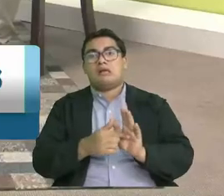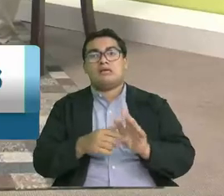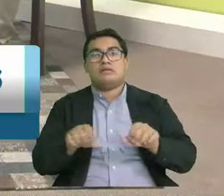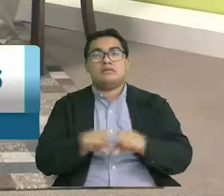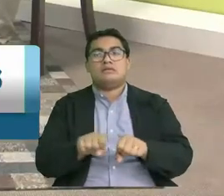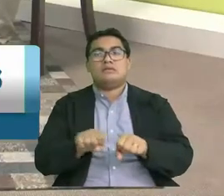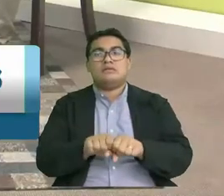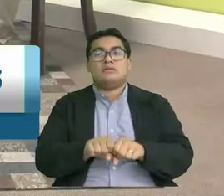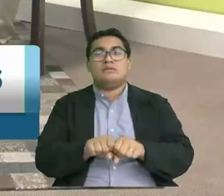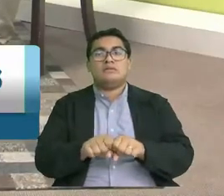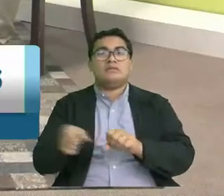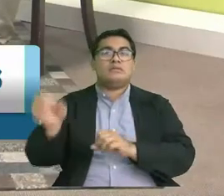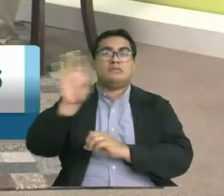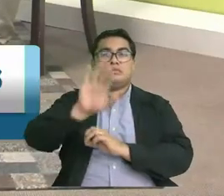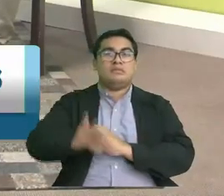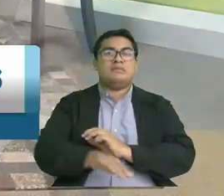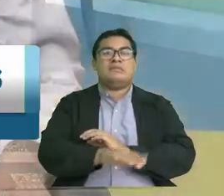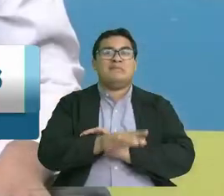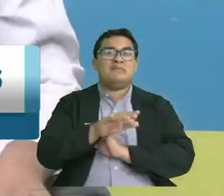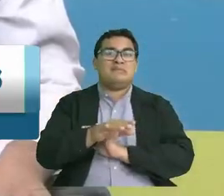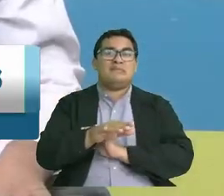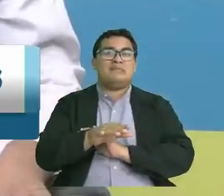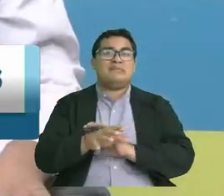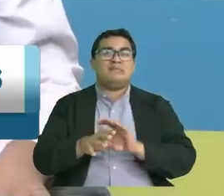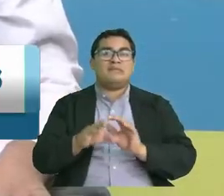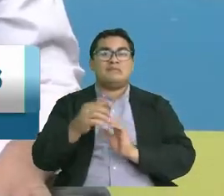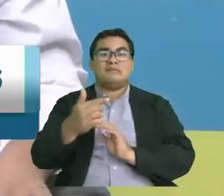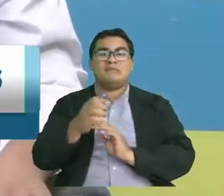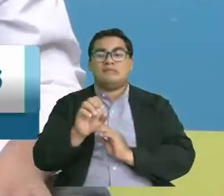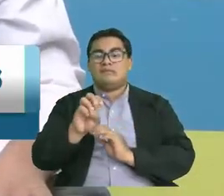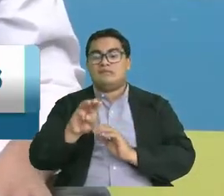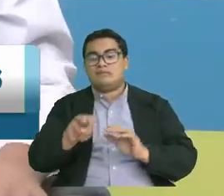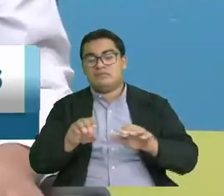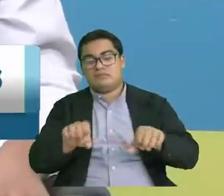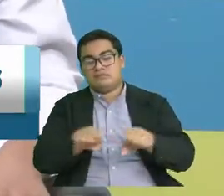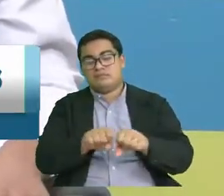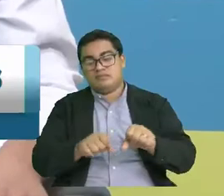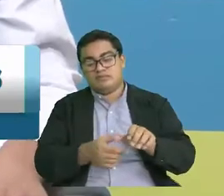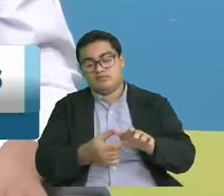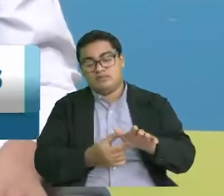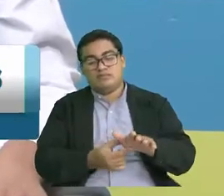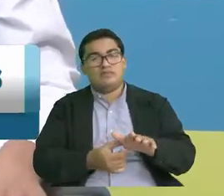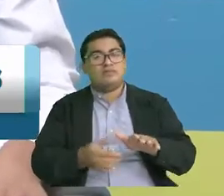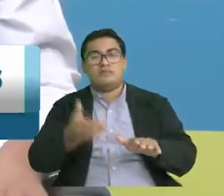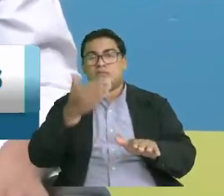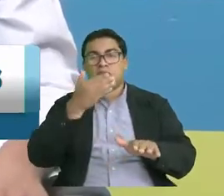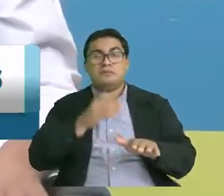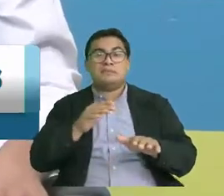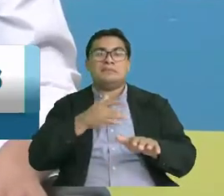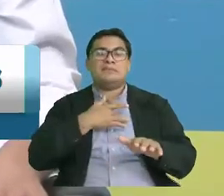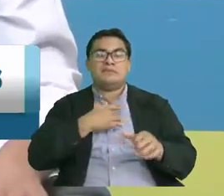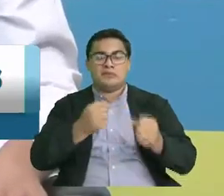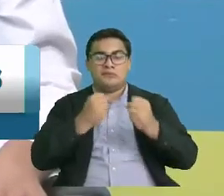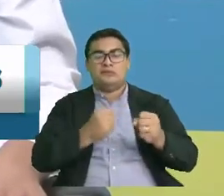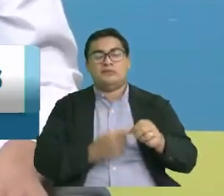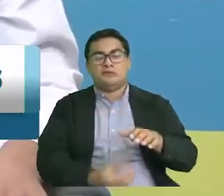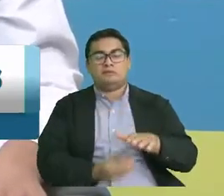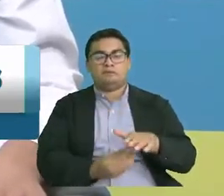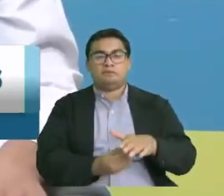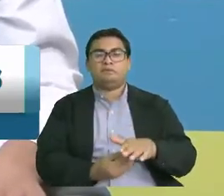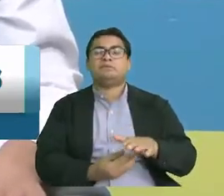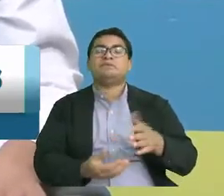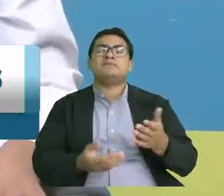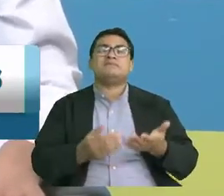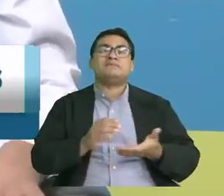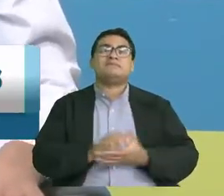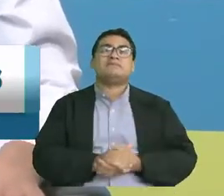playa, que son de suelas de goma o muy suaves, tampoco son adecuados. Tienen que ser un contrafuerte resistente para